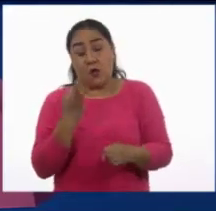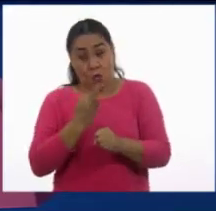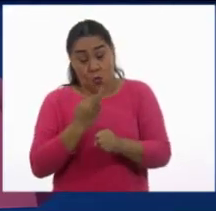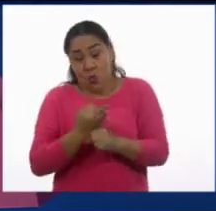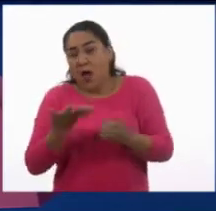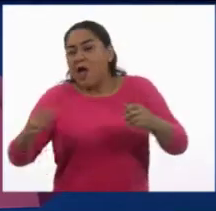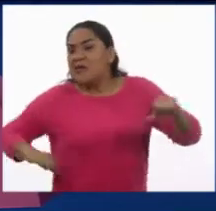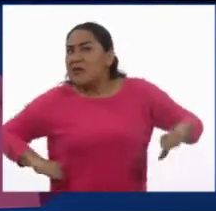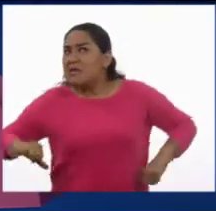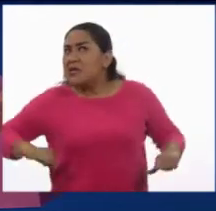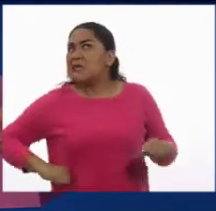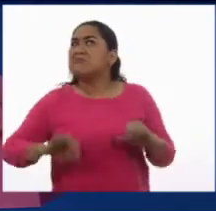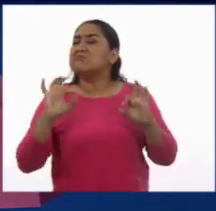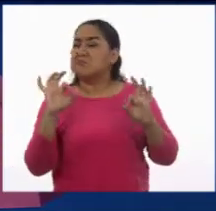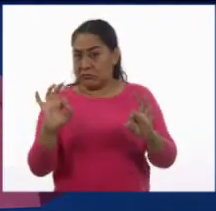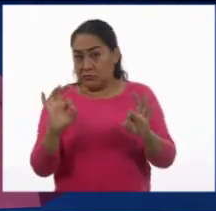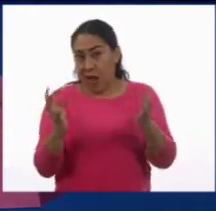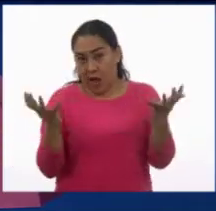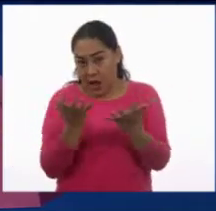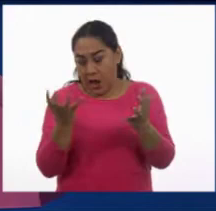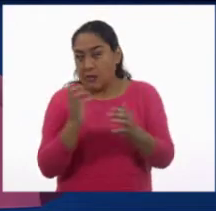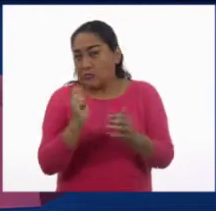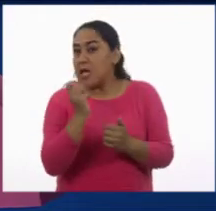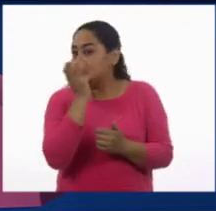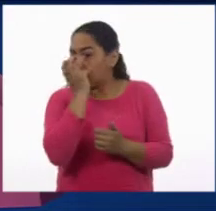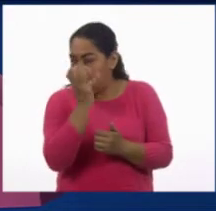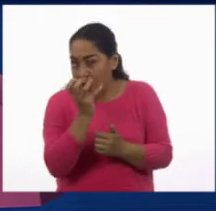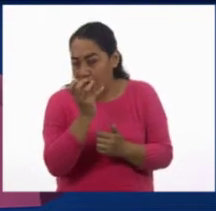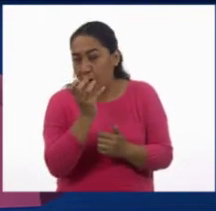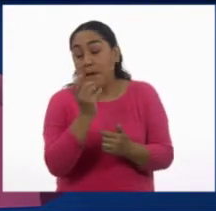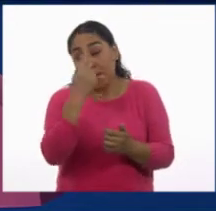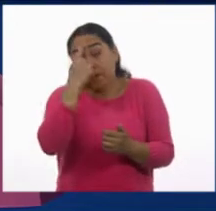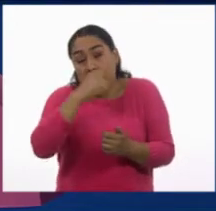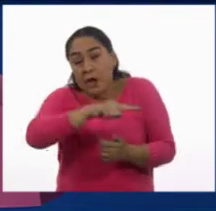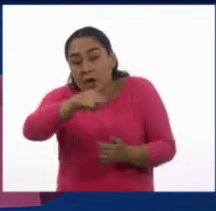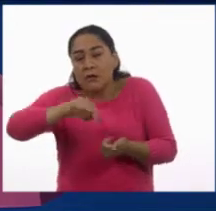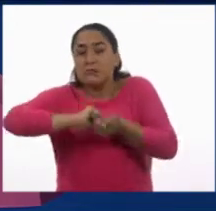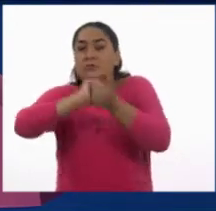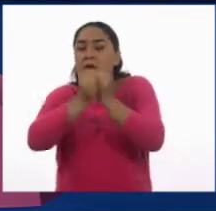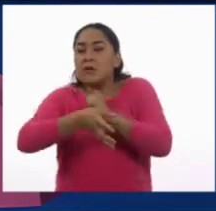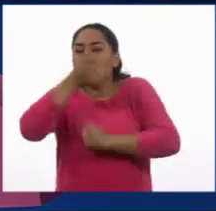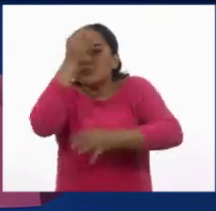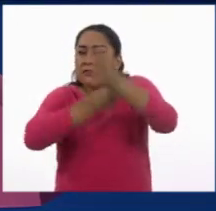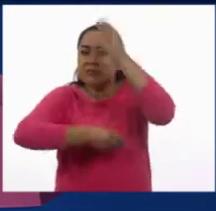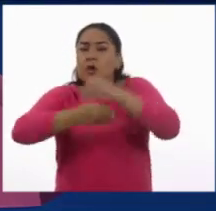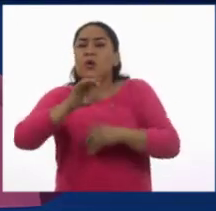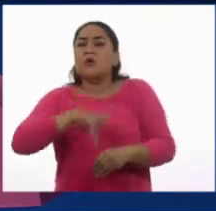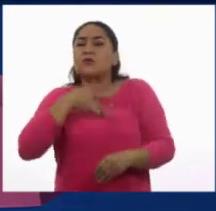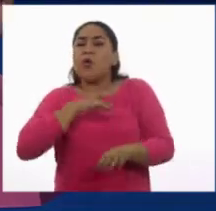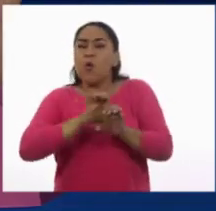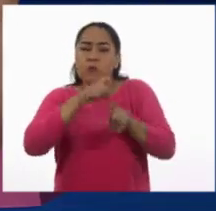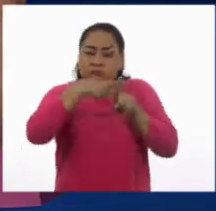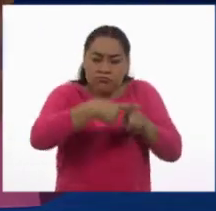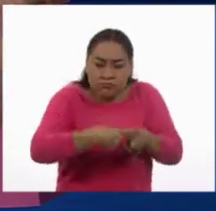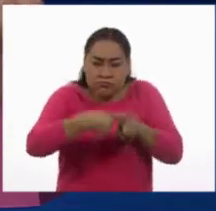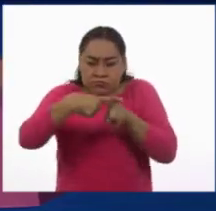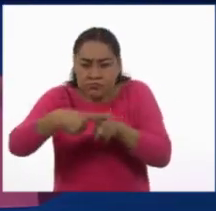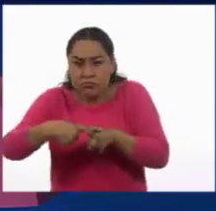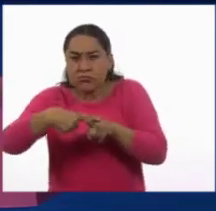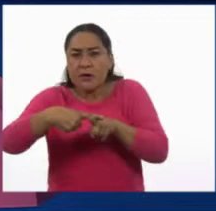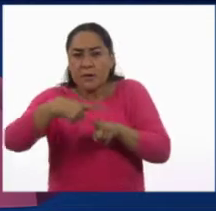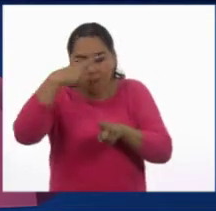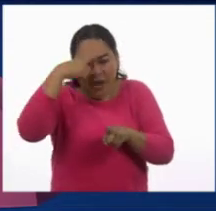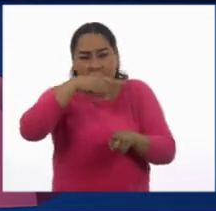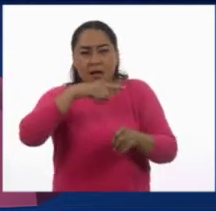se relaciona de manera seria con la intención de aprender el uso de un sistema de coordenadas para la